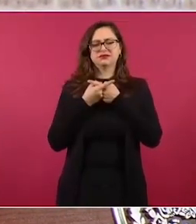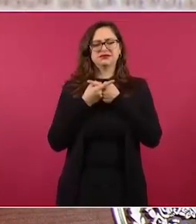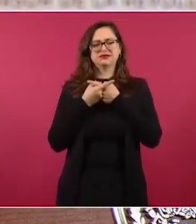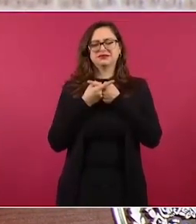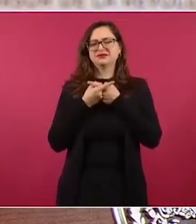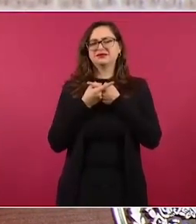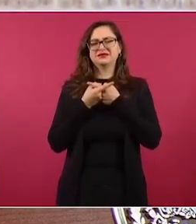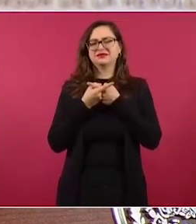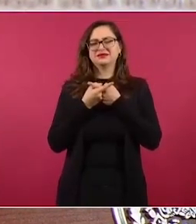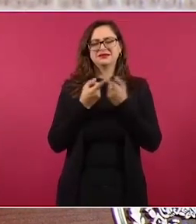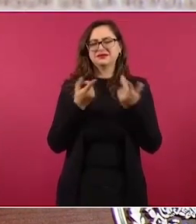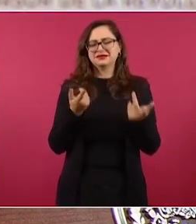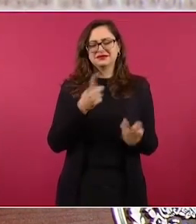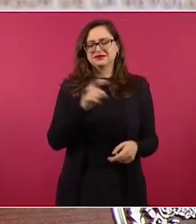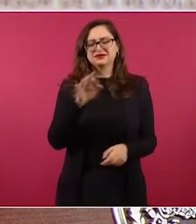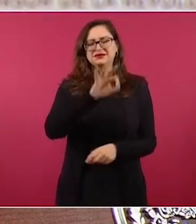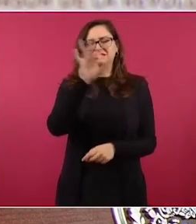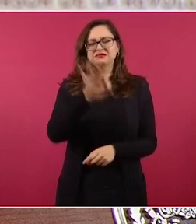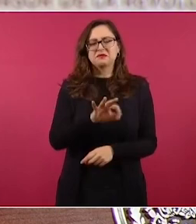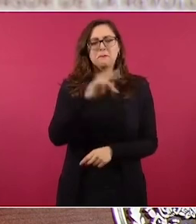hipocresía vil.